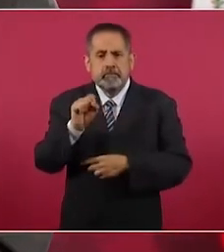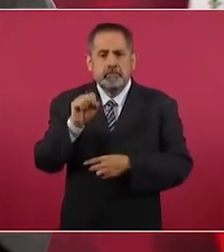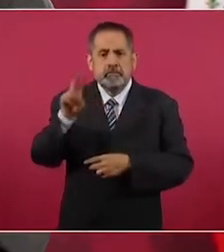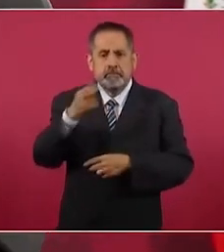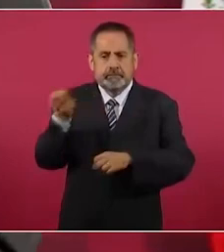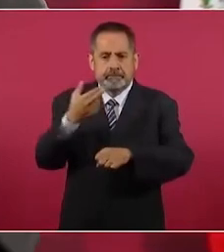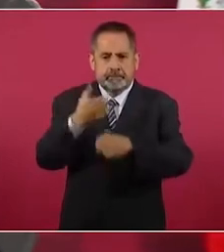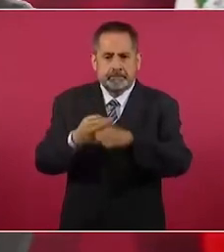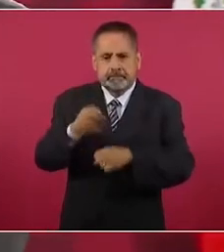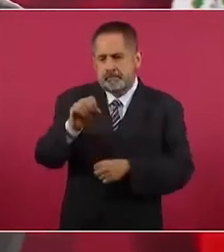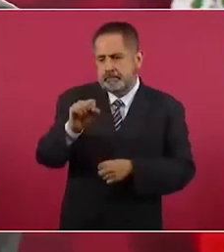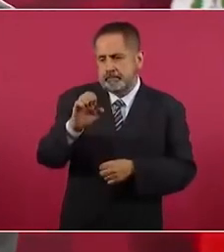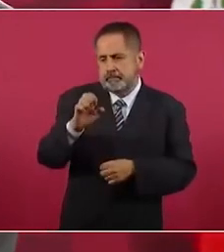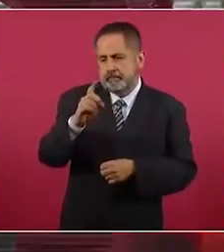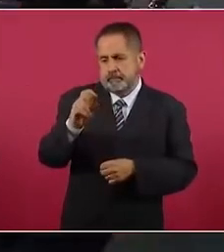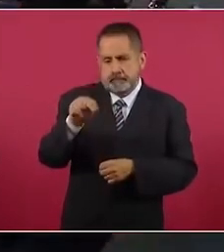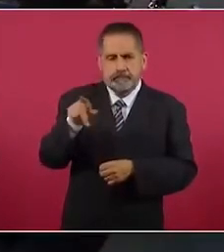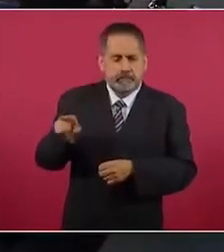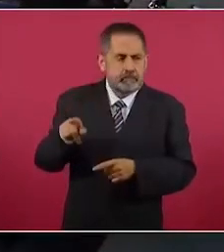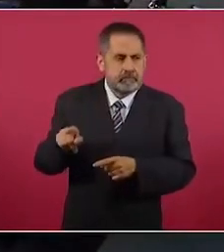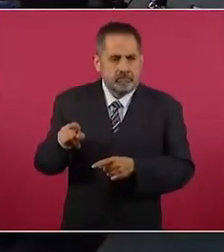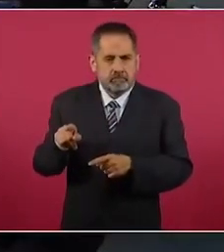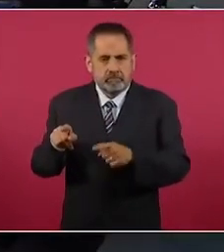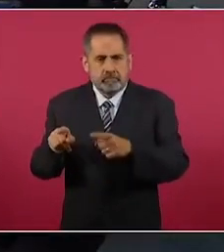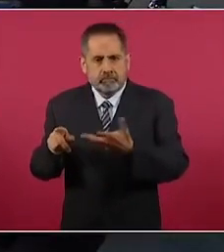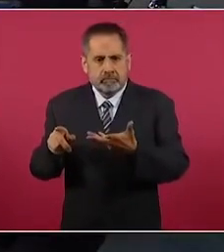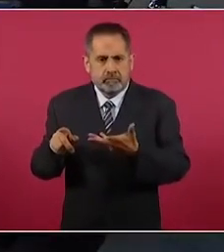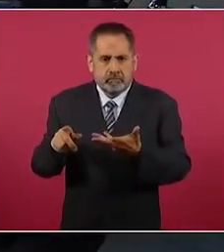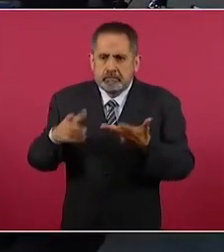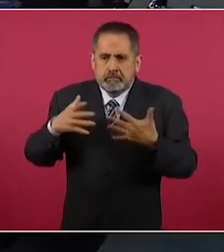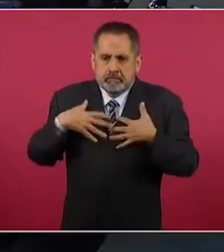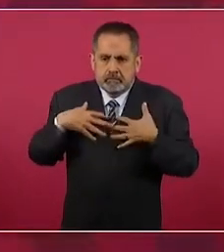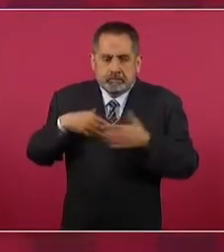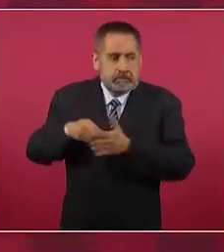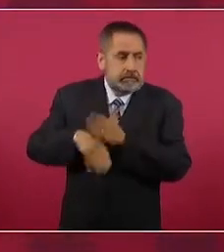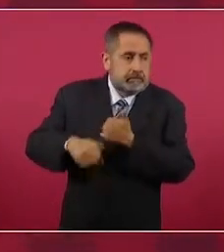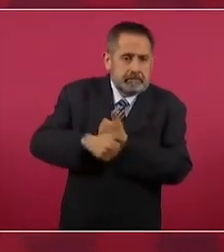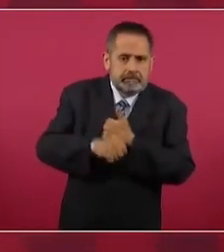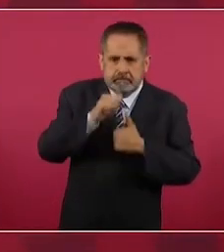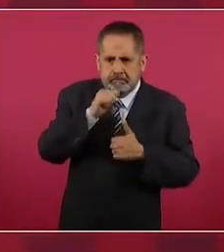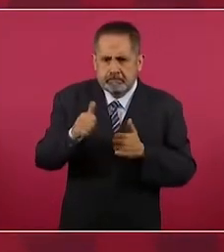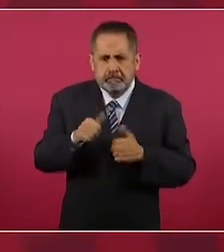subsecretario de la Defensa, porque nosotros no tenemos nada que ocultar,